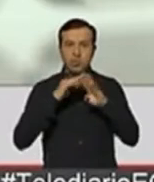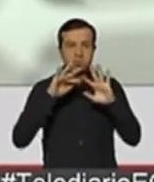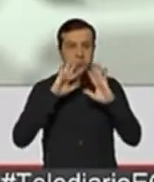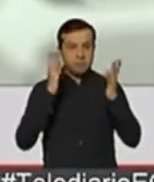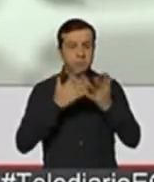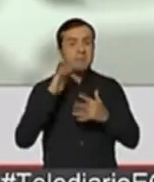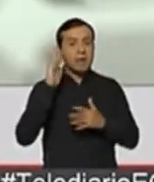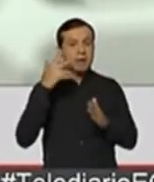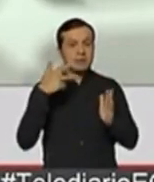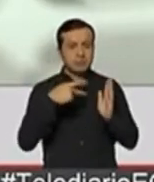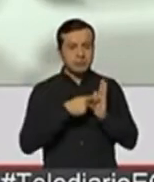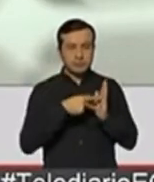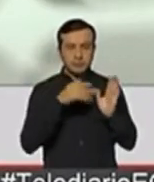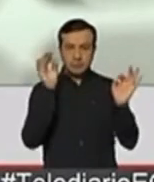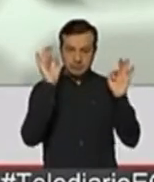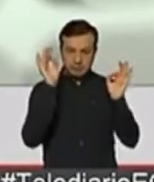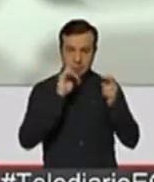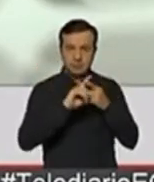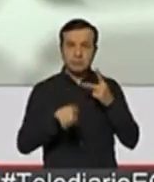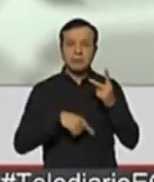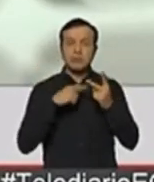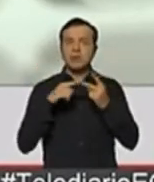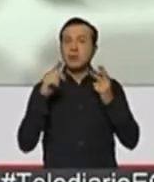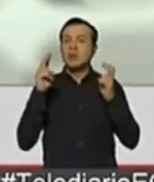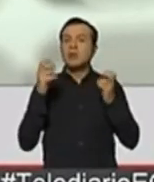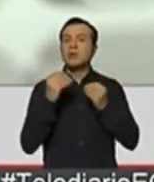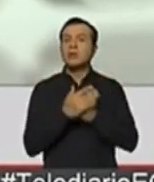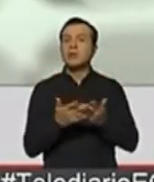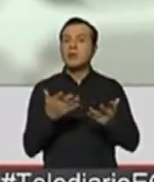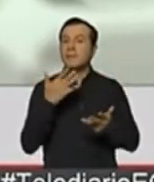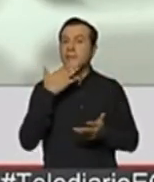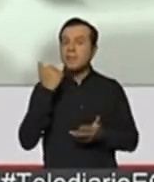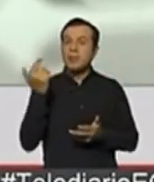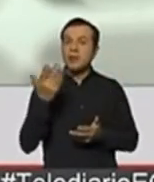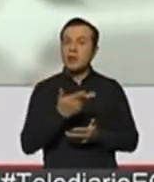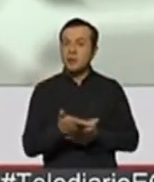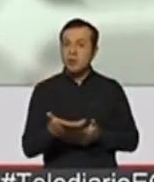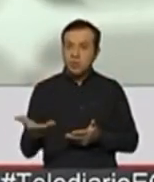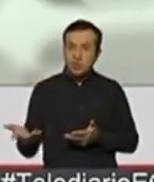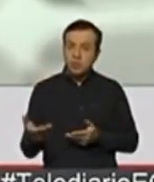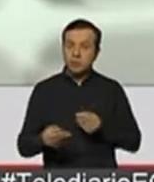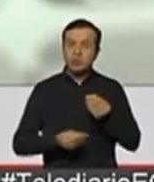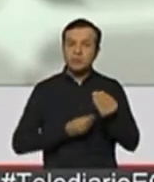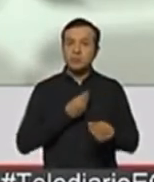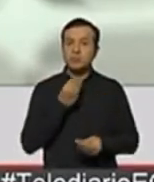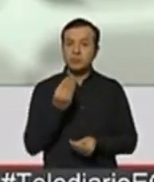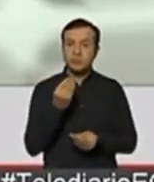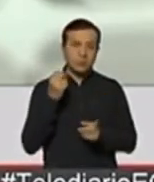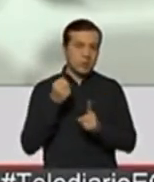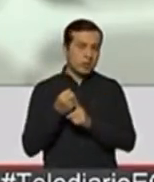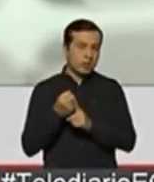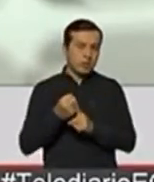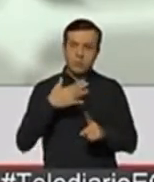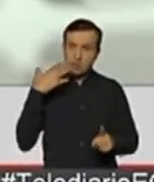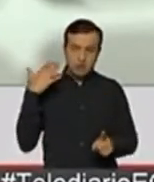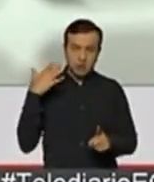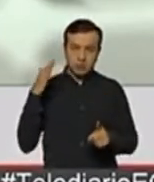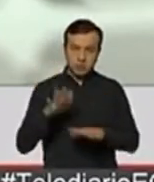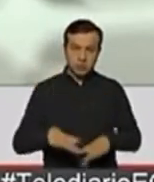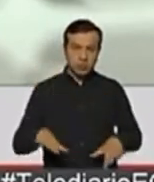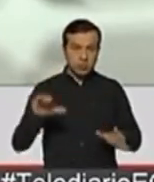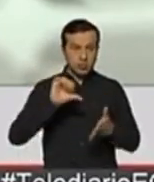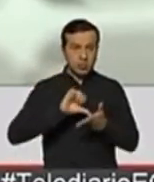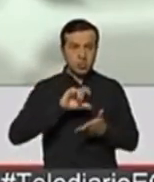por otro lado, los temas que están vinculados al mejoramiento de el impacto de nuestras